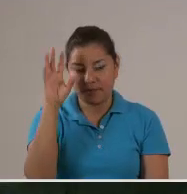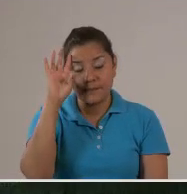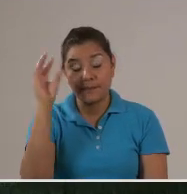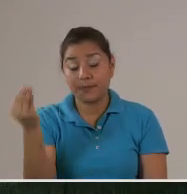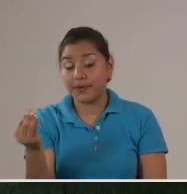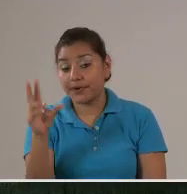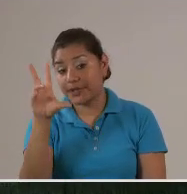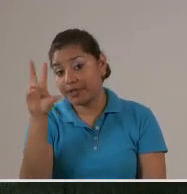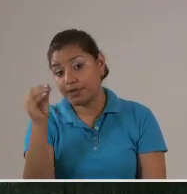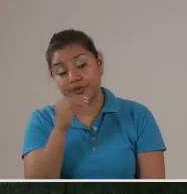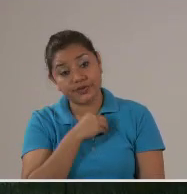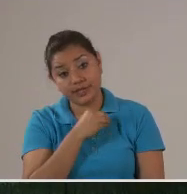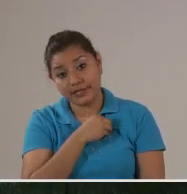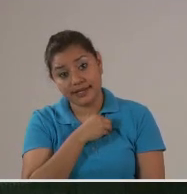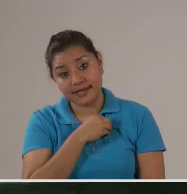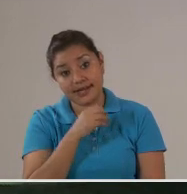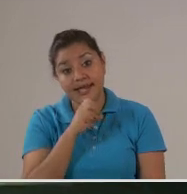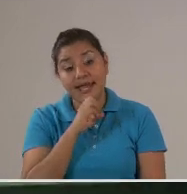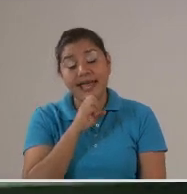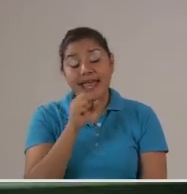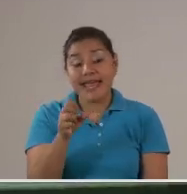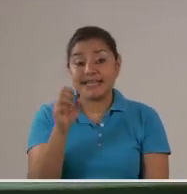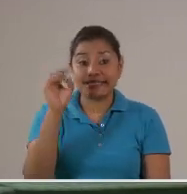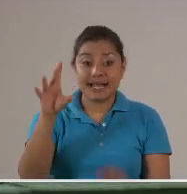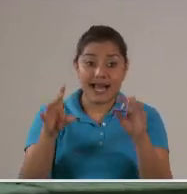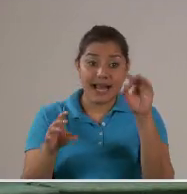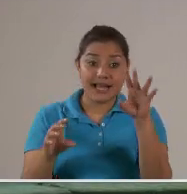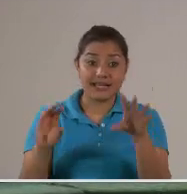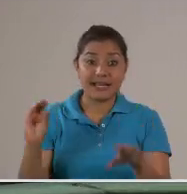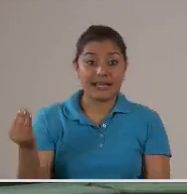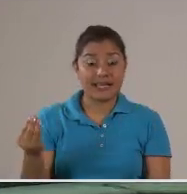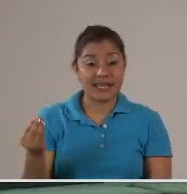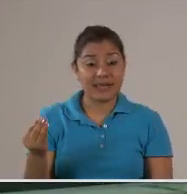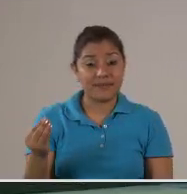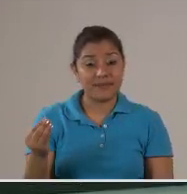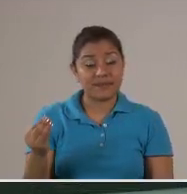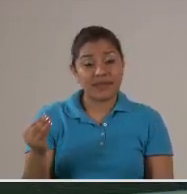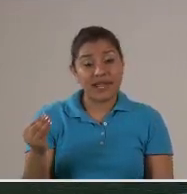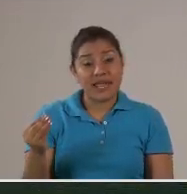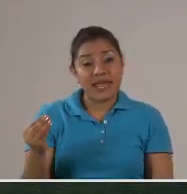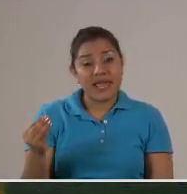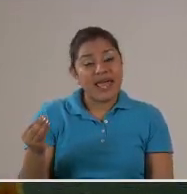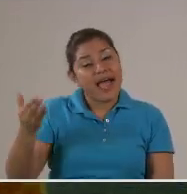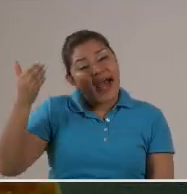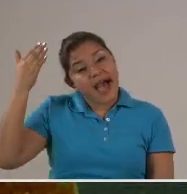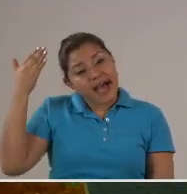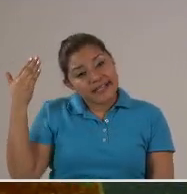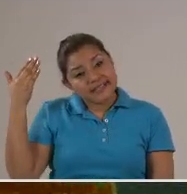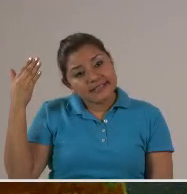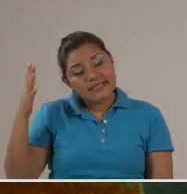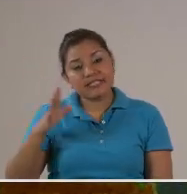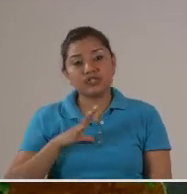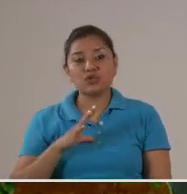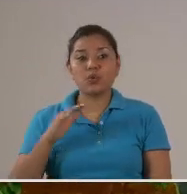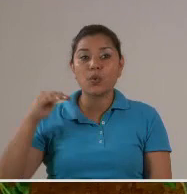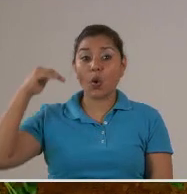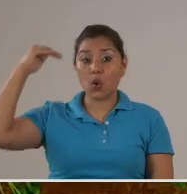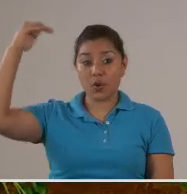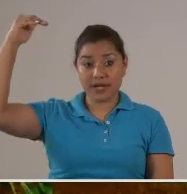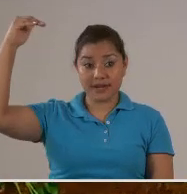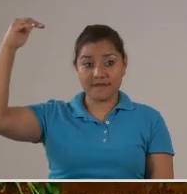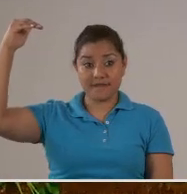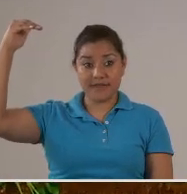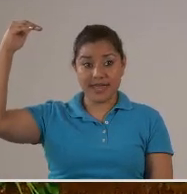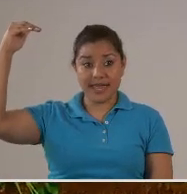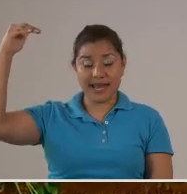quiere y es alguien que en algún momento Tuvo una estatura espiritual gigantesca del cual se